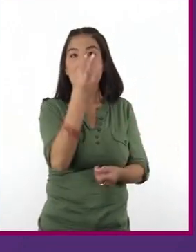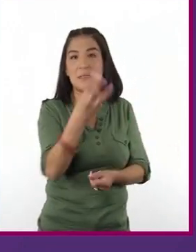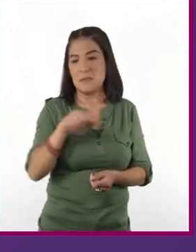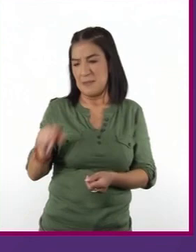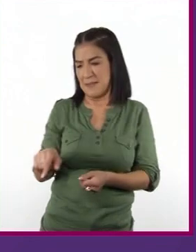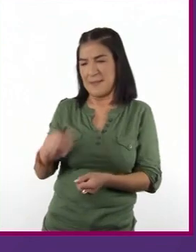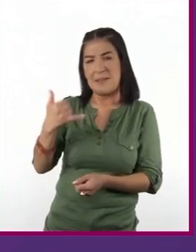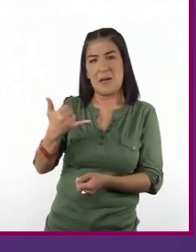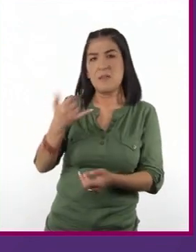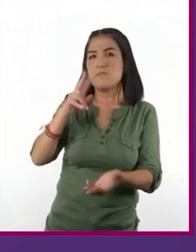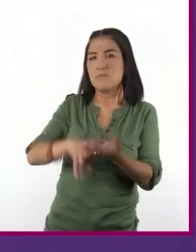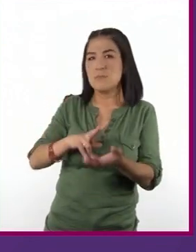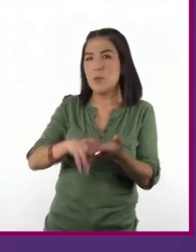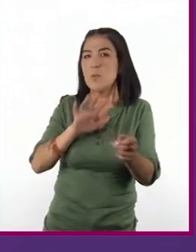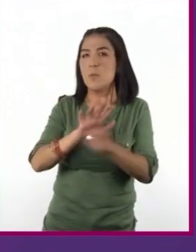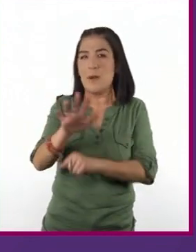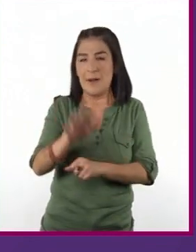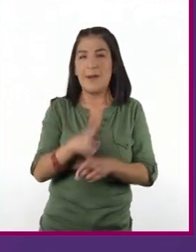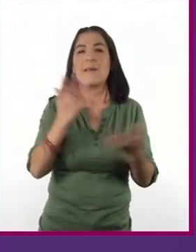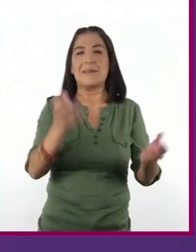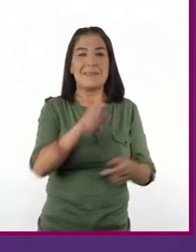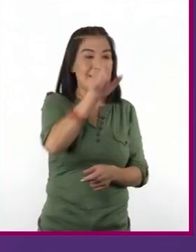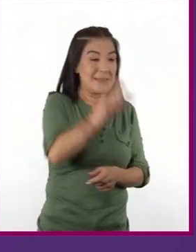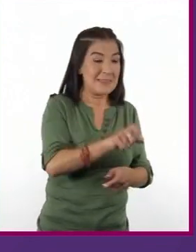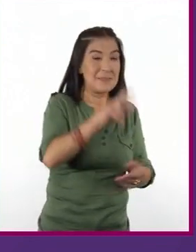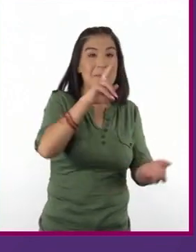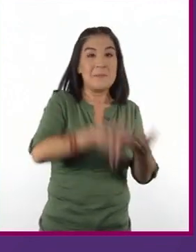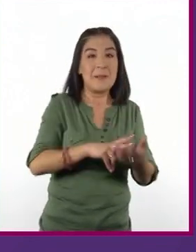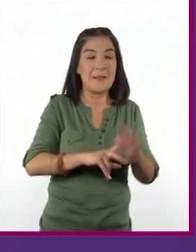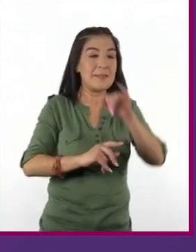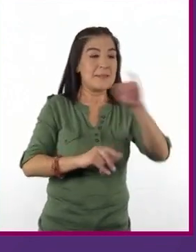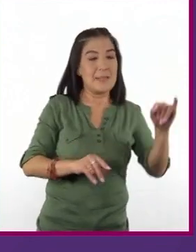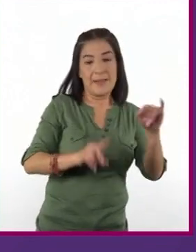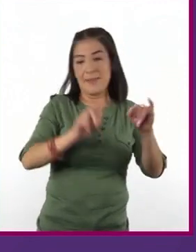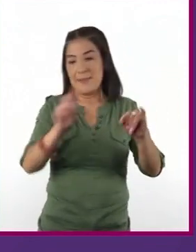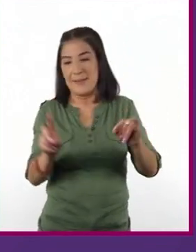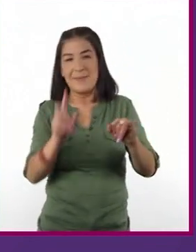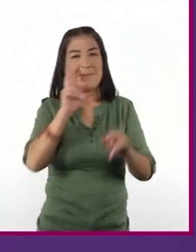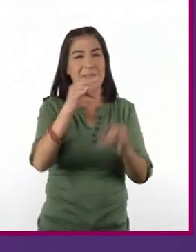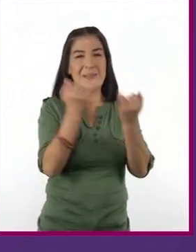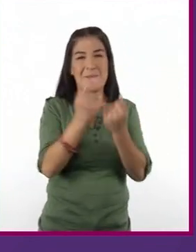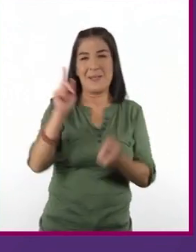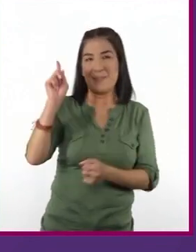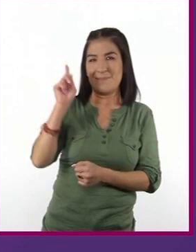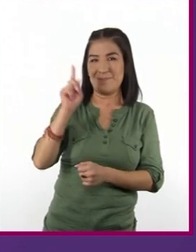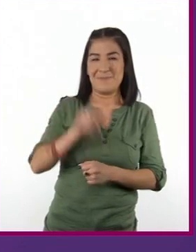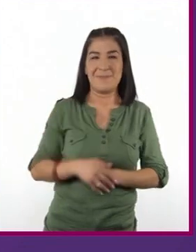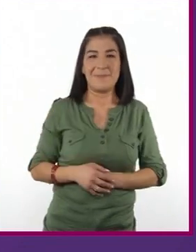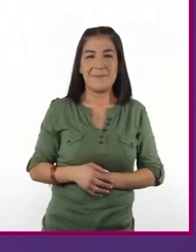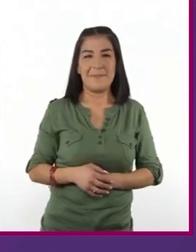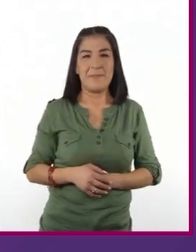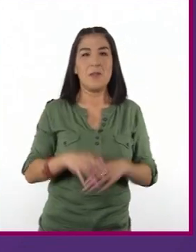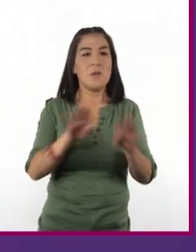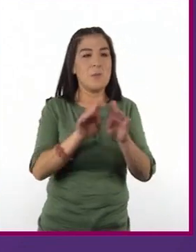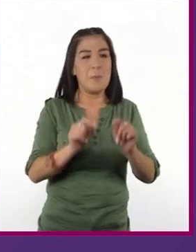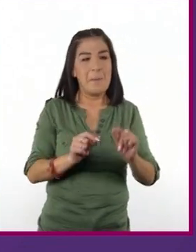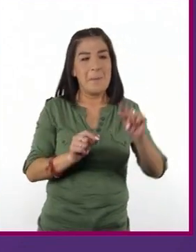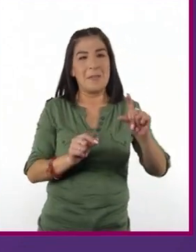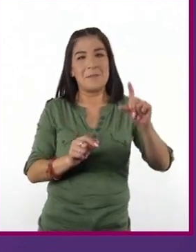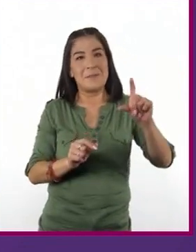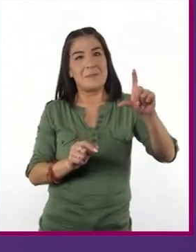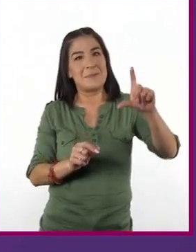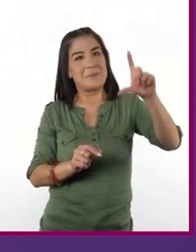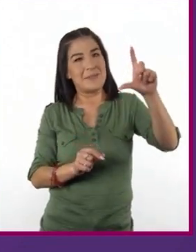Es importante notar que X va tomando valores de izquierda a derecha como se muestra en la imagen, es decir, va creciendo.